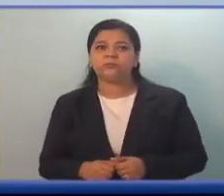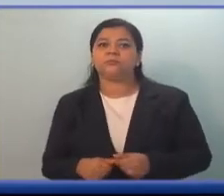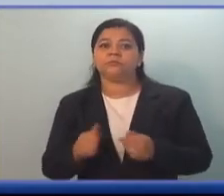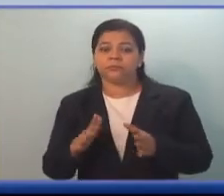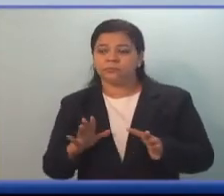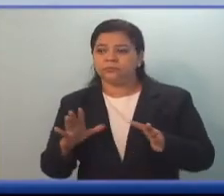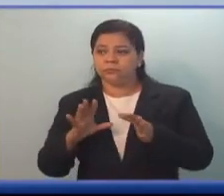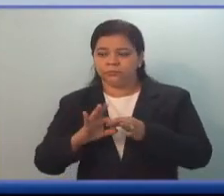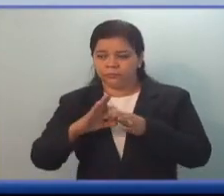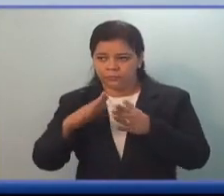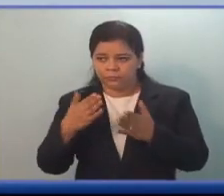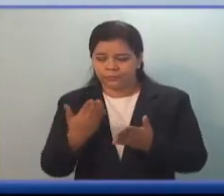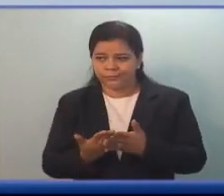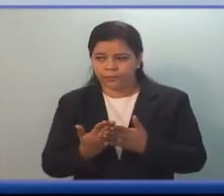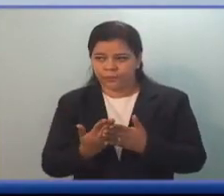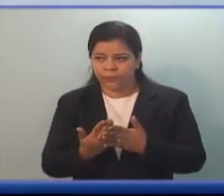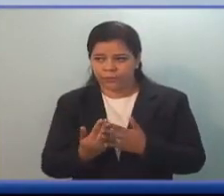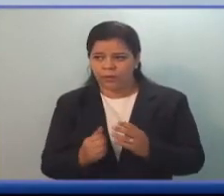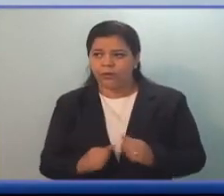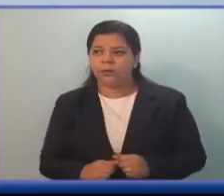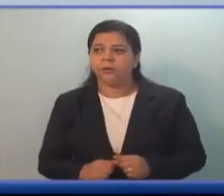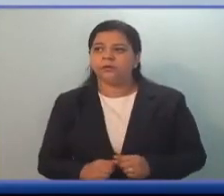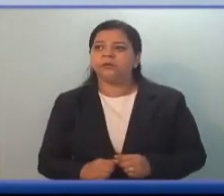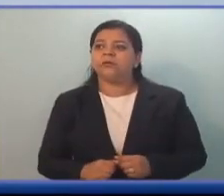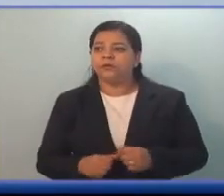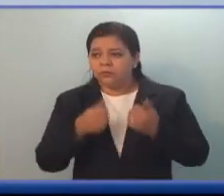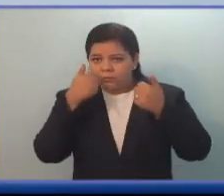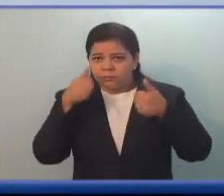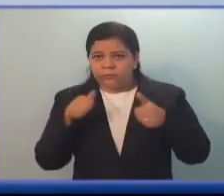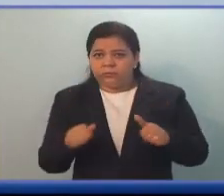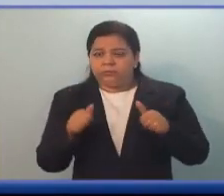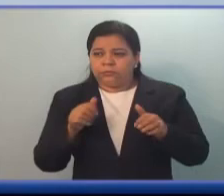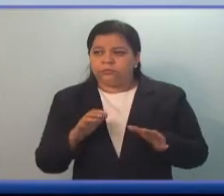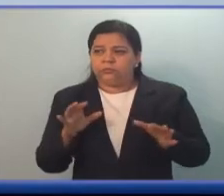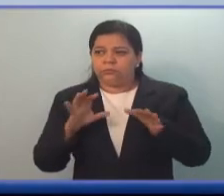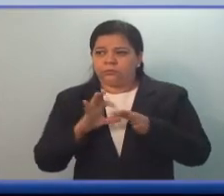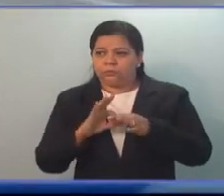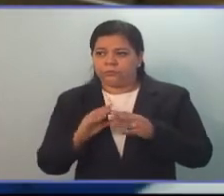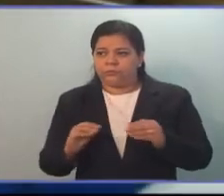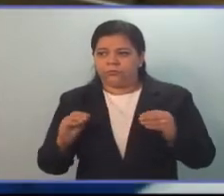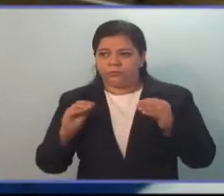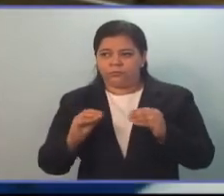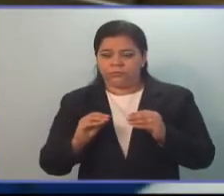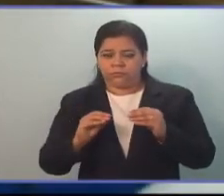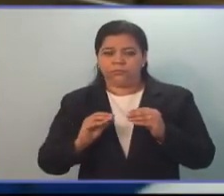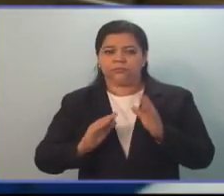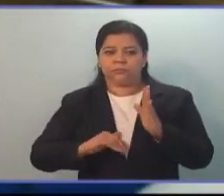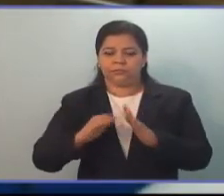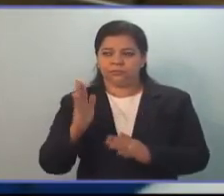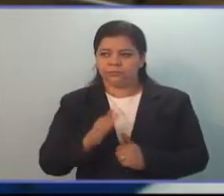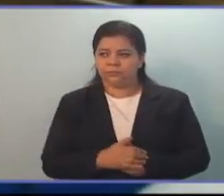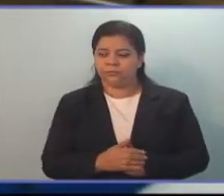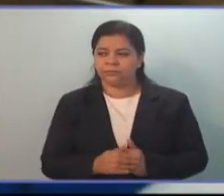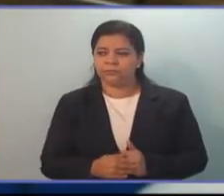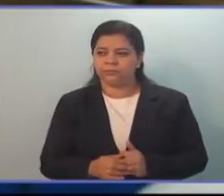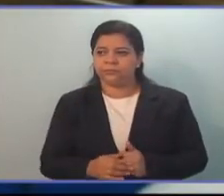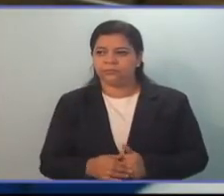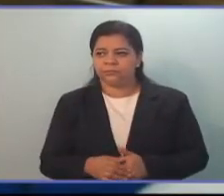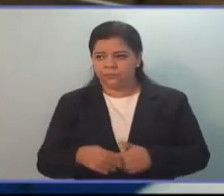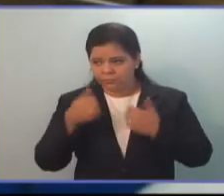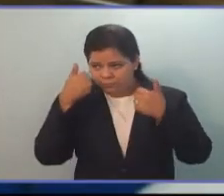malos tratos, y sobre todo muchas veces hasta en el manejo de